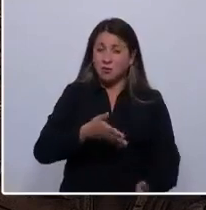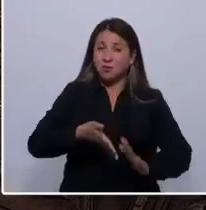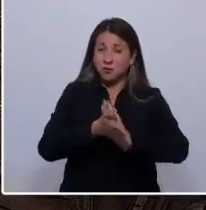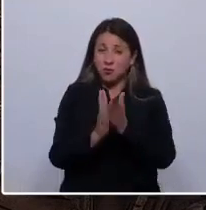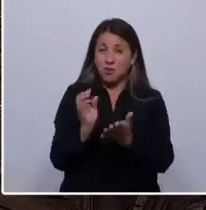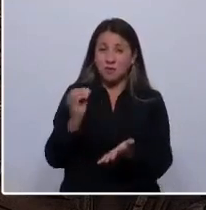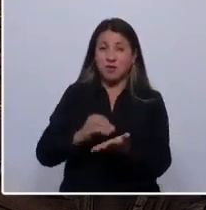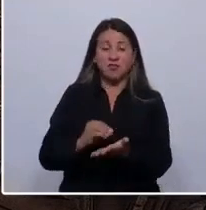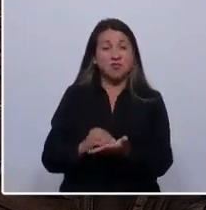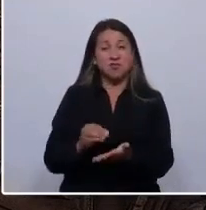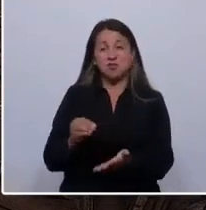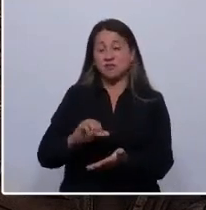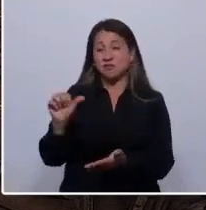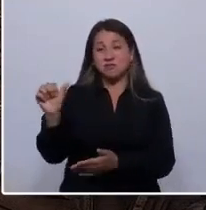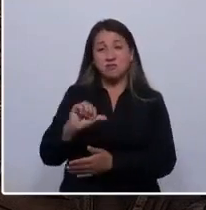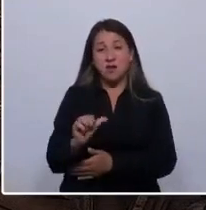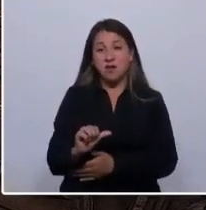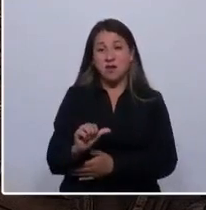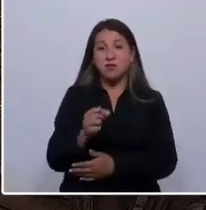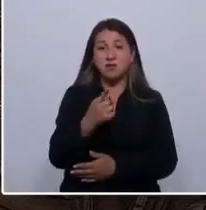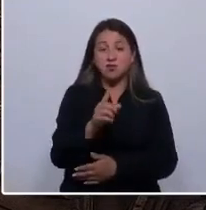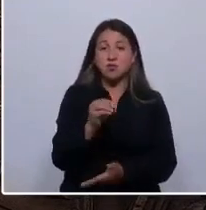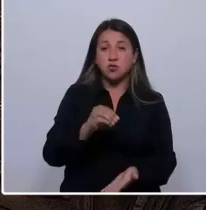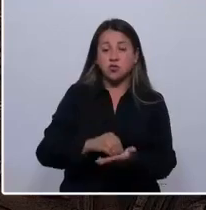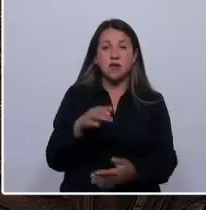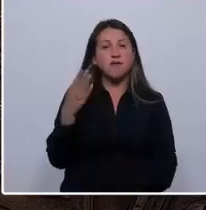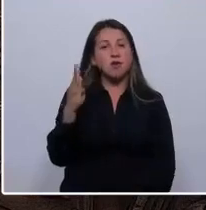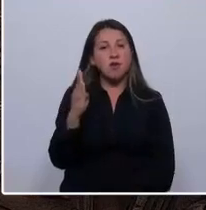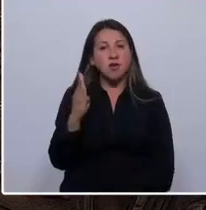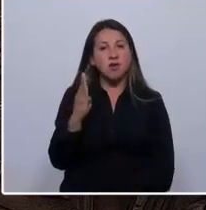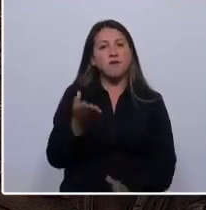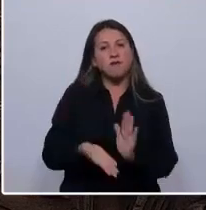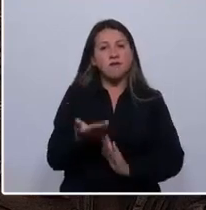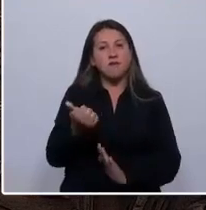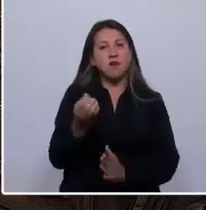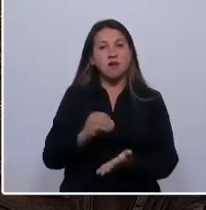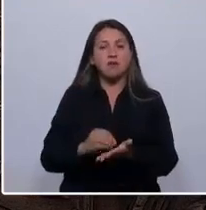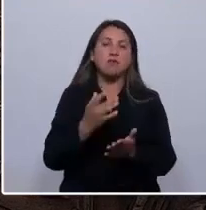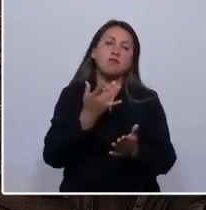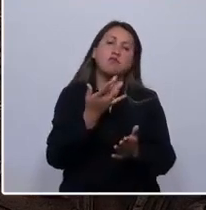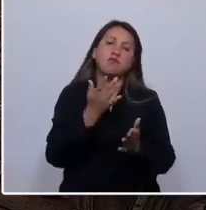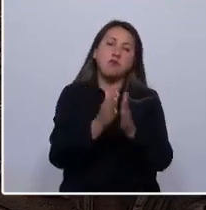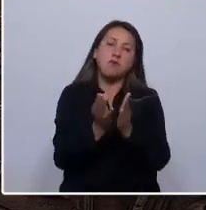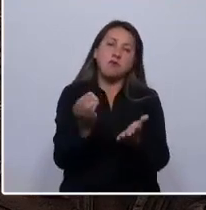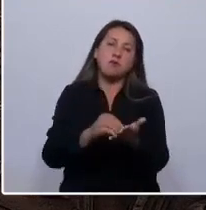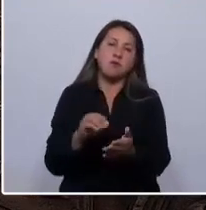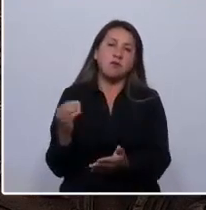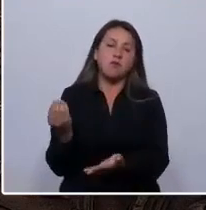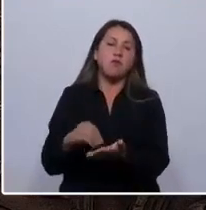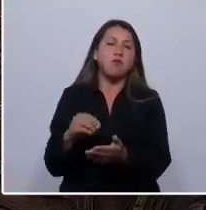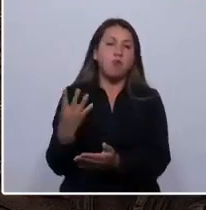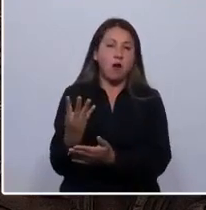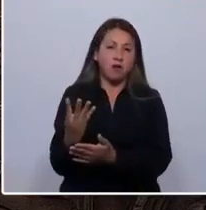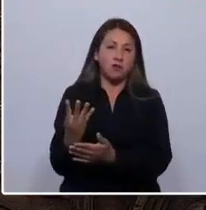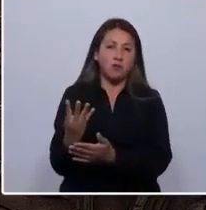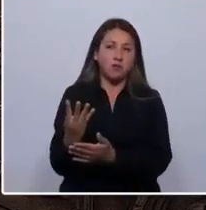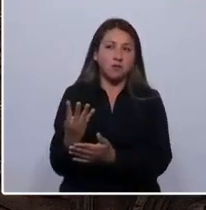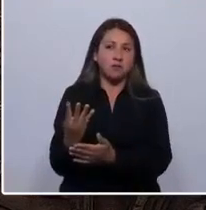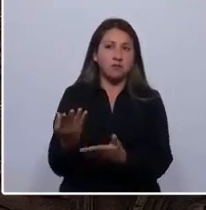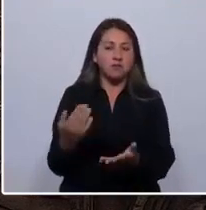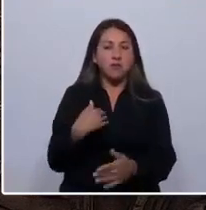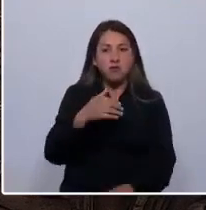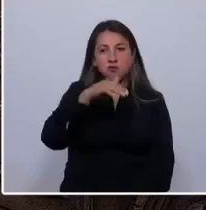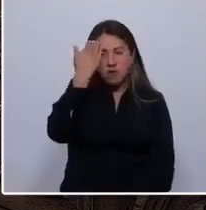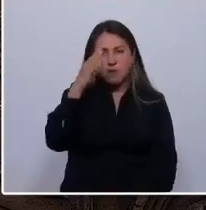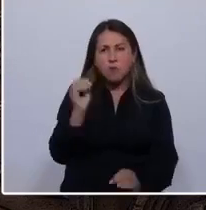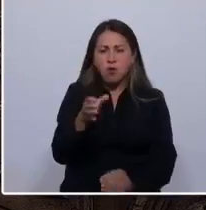notas insuficientes, menos la suya en biología. ¿Por qué no me pone un 4? Teniendo fama de ser muy